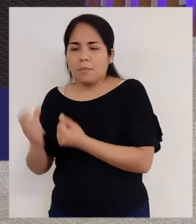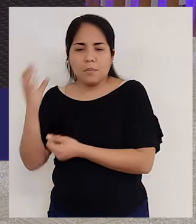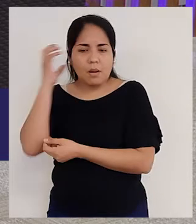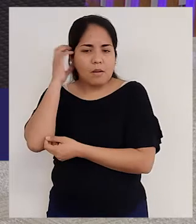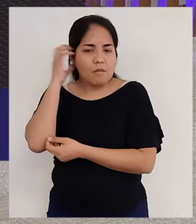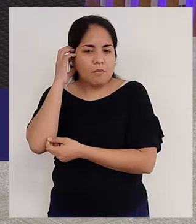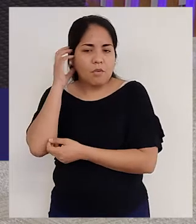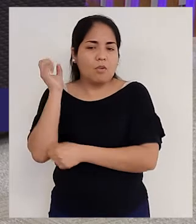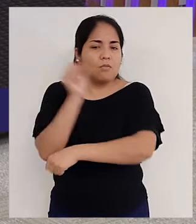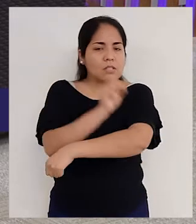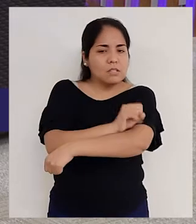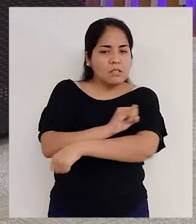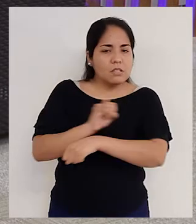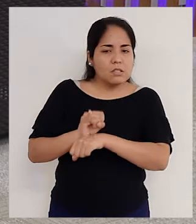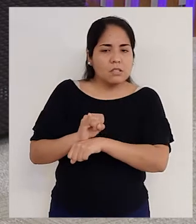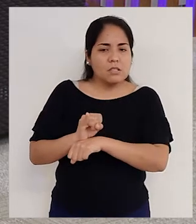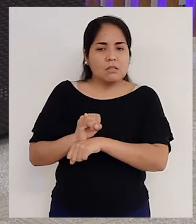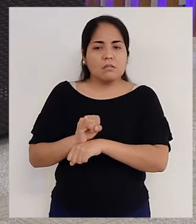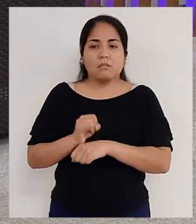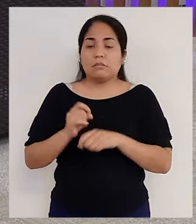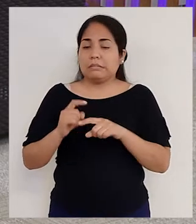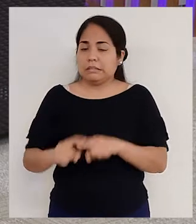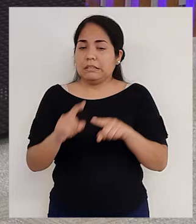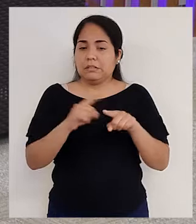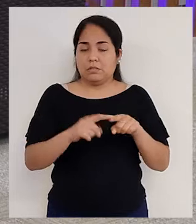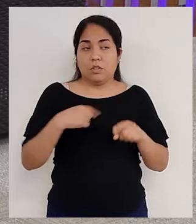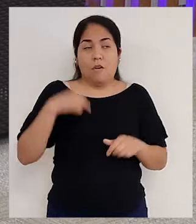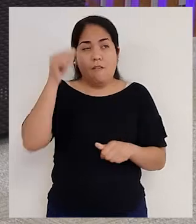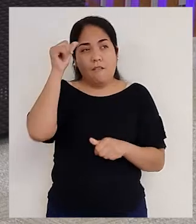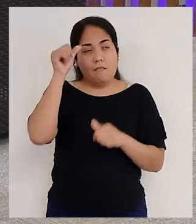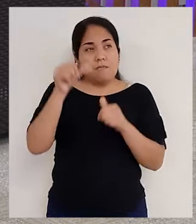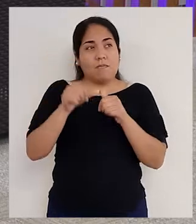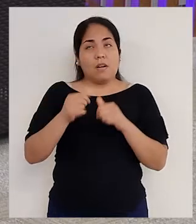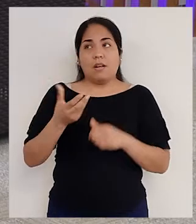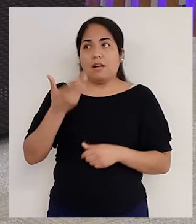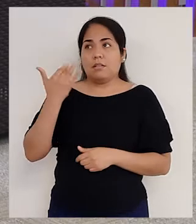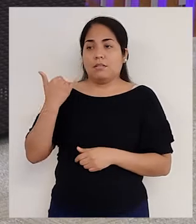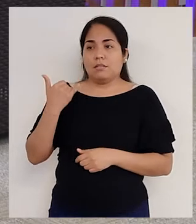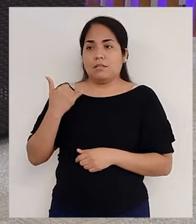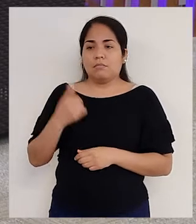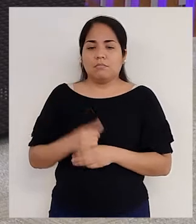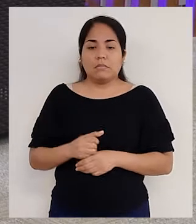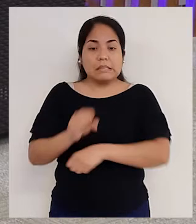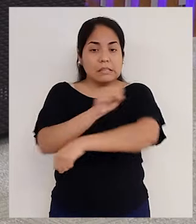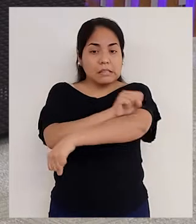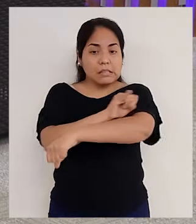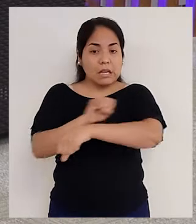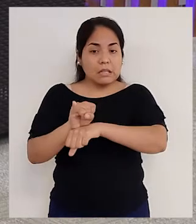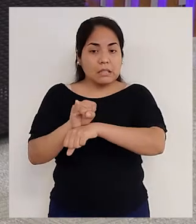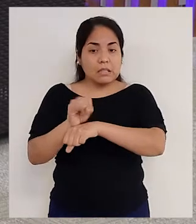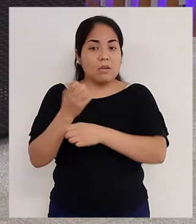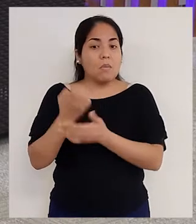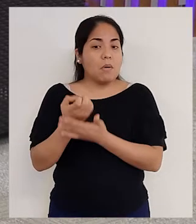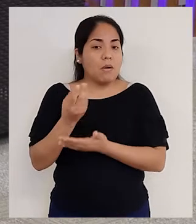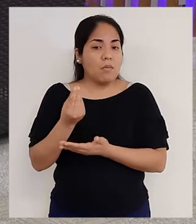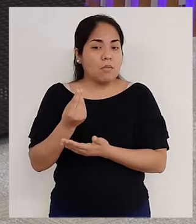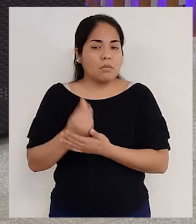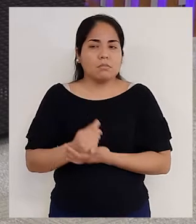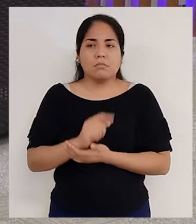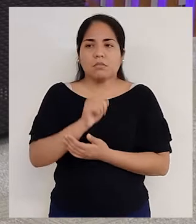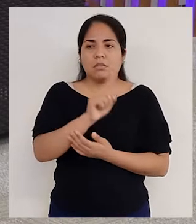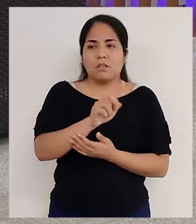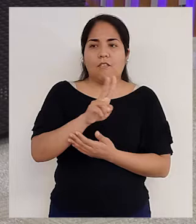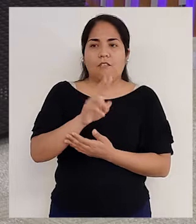presupuesto de Miraflores? ¿Cuál es el presupuesto de San Isidro? Yo me acuerdo, el presupuesto de San Isidro era un presupuesto pues